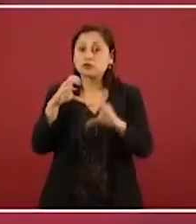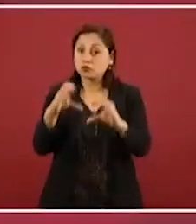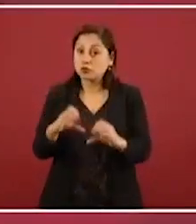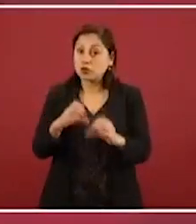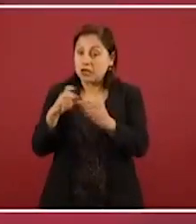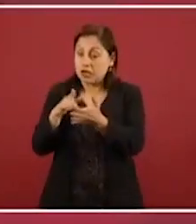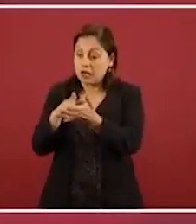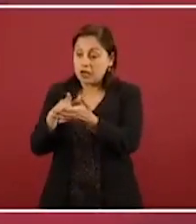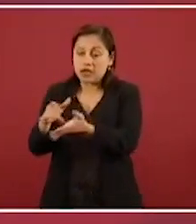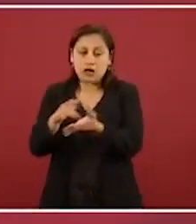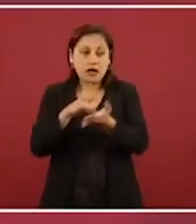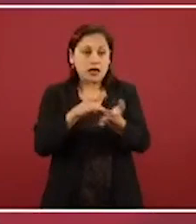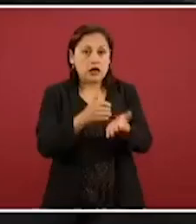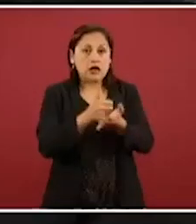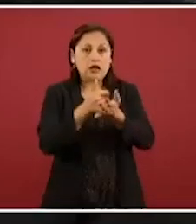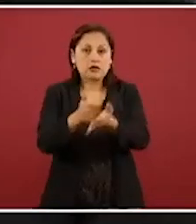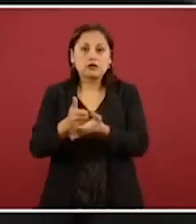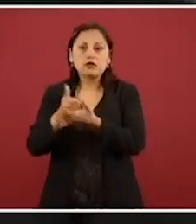porque